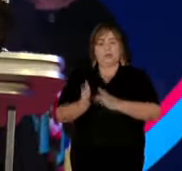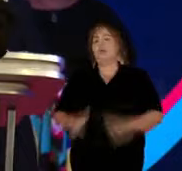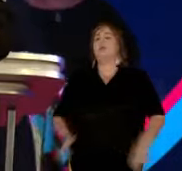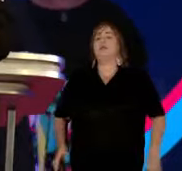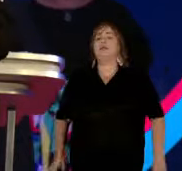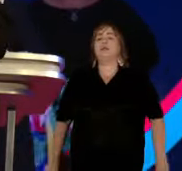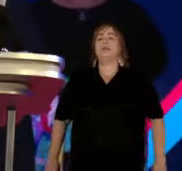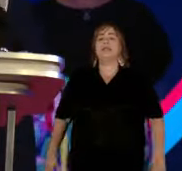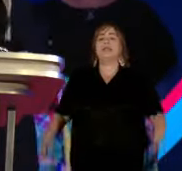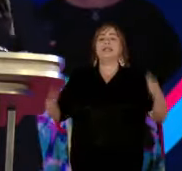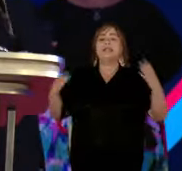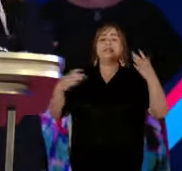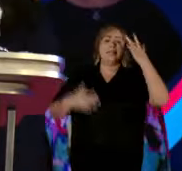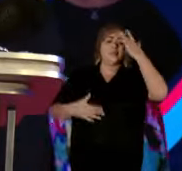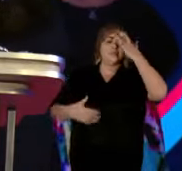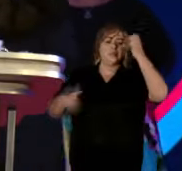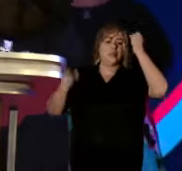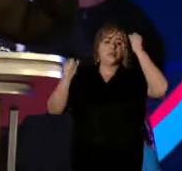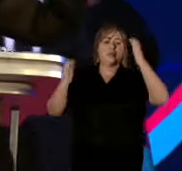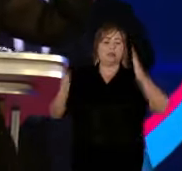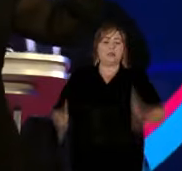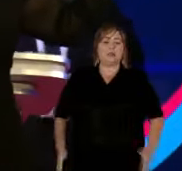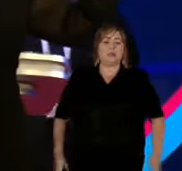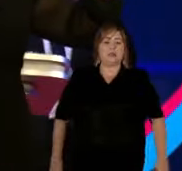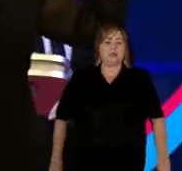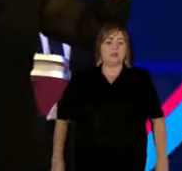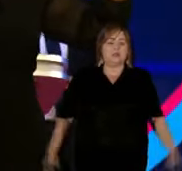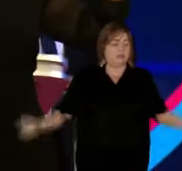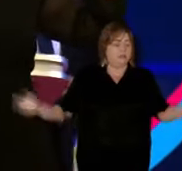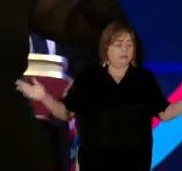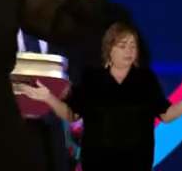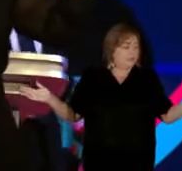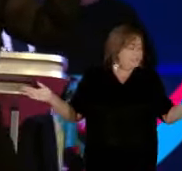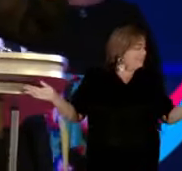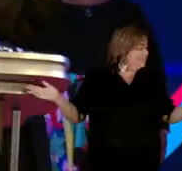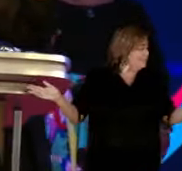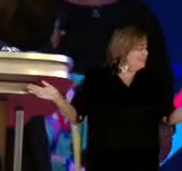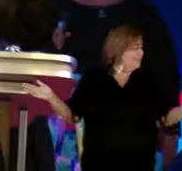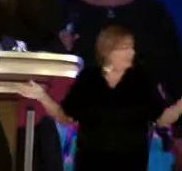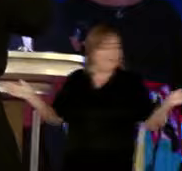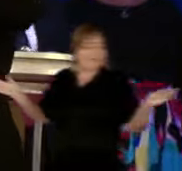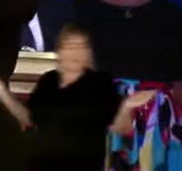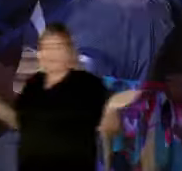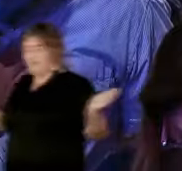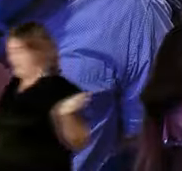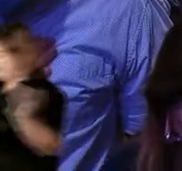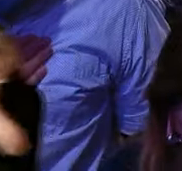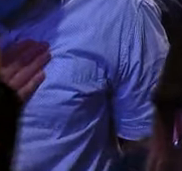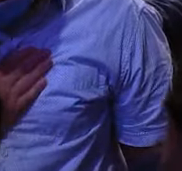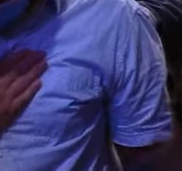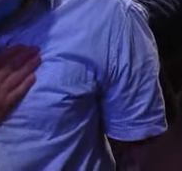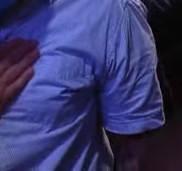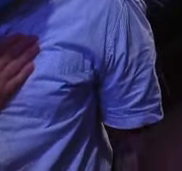sanador está en la casa. El sanador está en la casa.